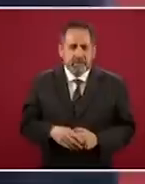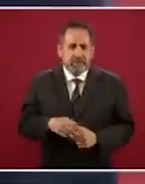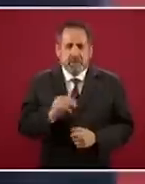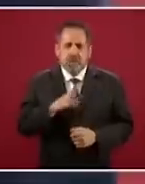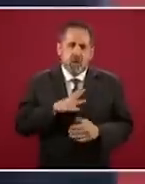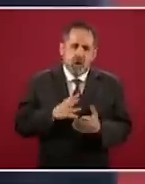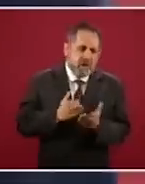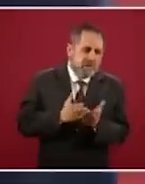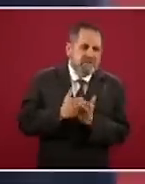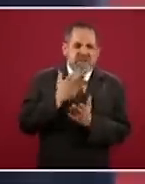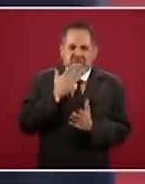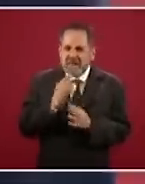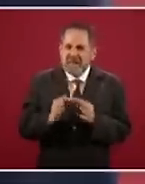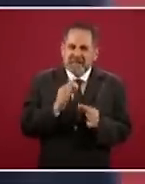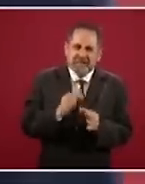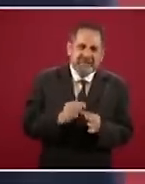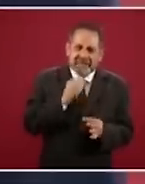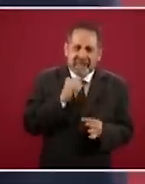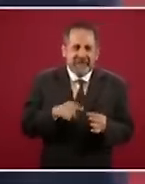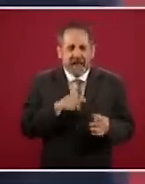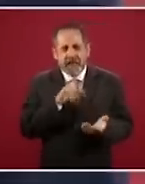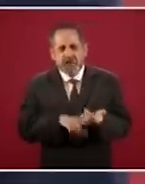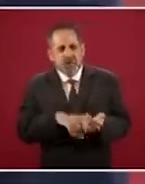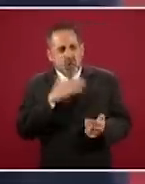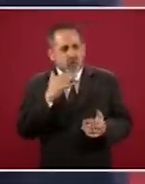infieles y corruptos.